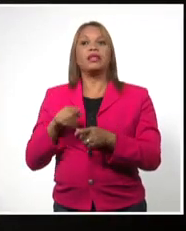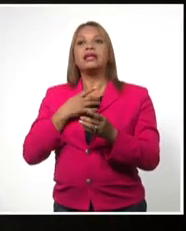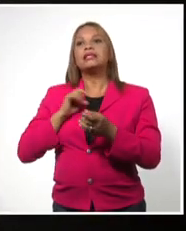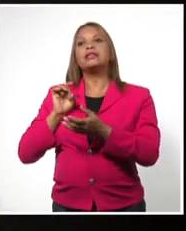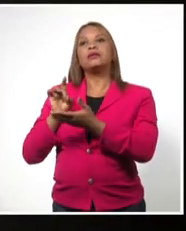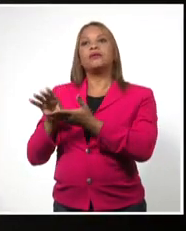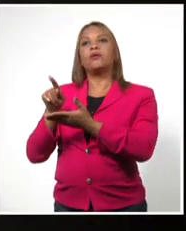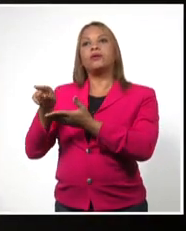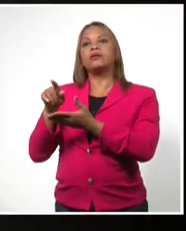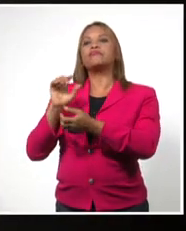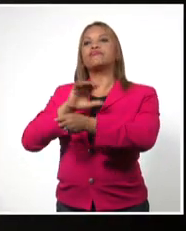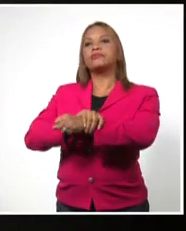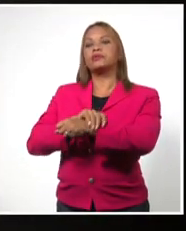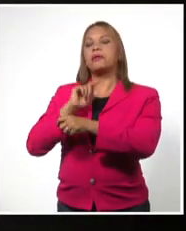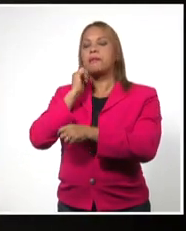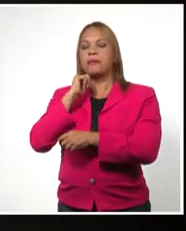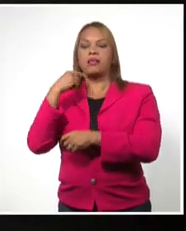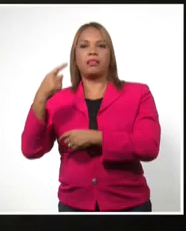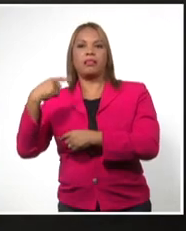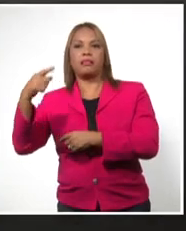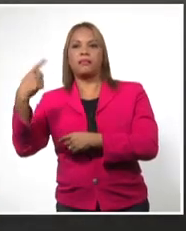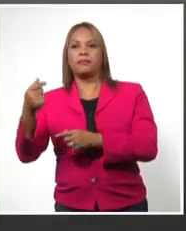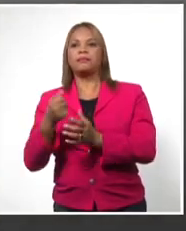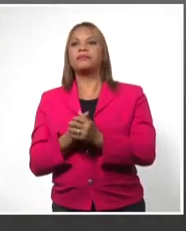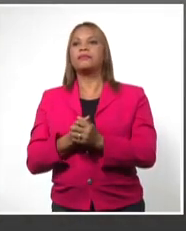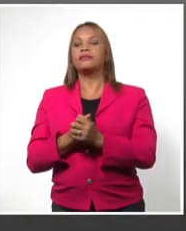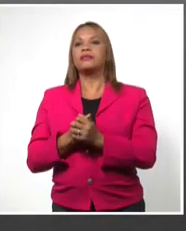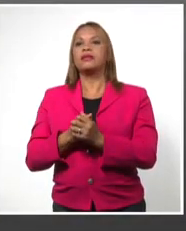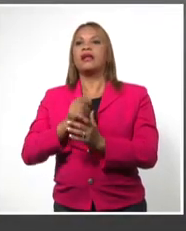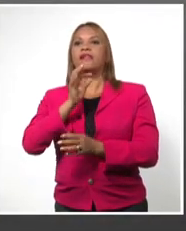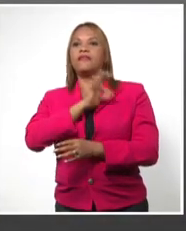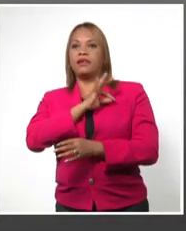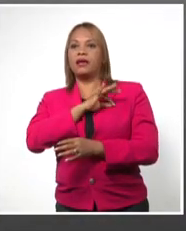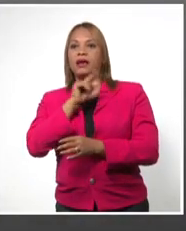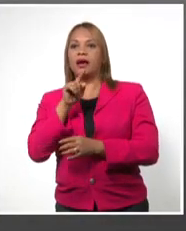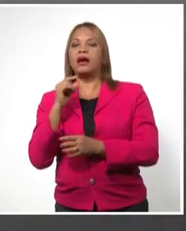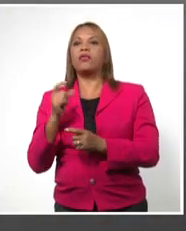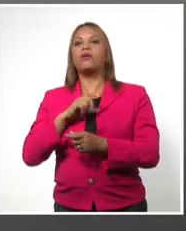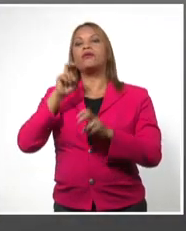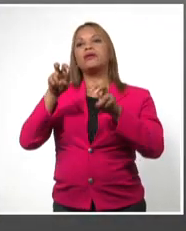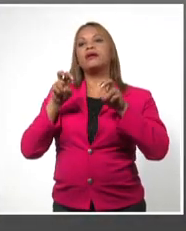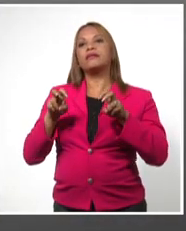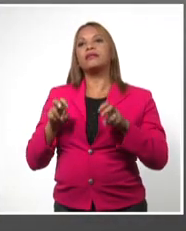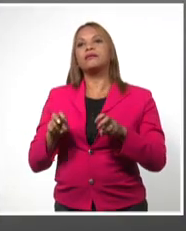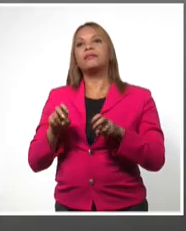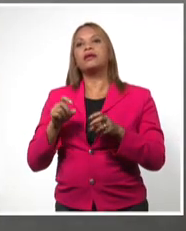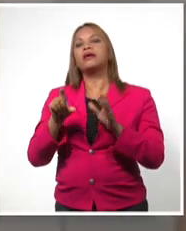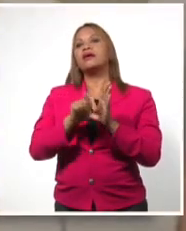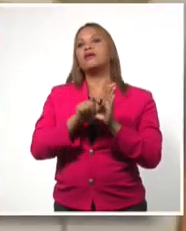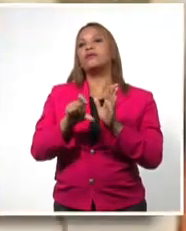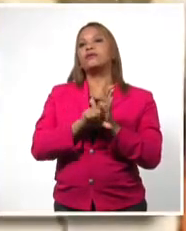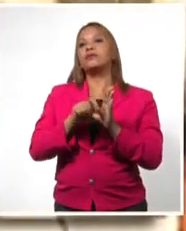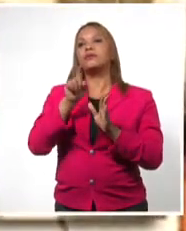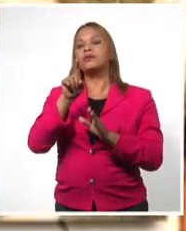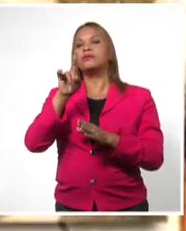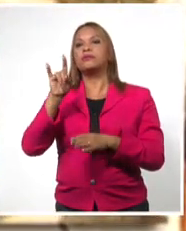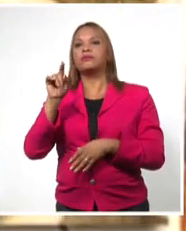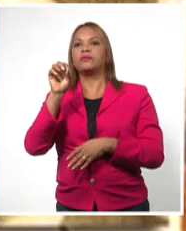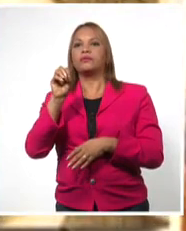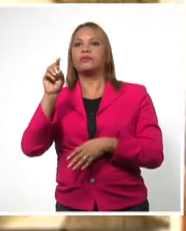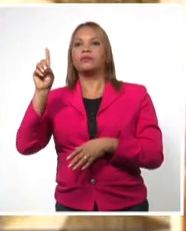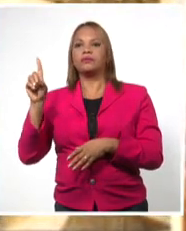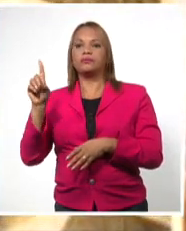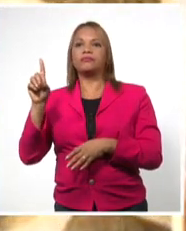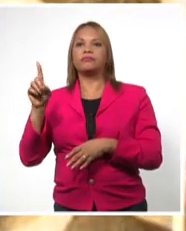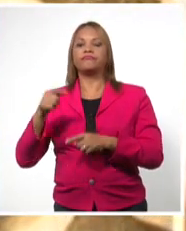sufrió prisión más de una vez. Fue delegado en 1900 a la asamblea que redactaría la constitución de 1901. Se opuso